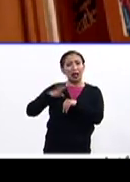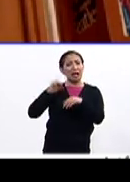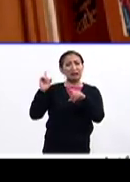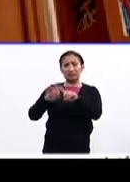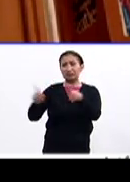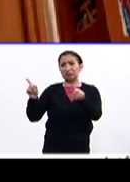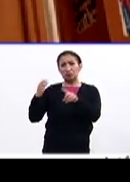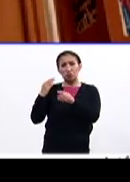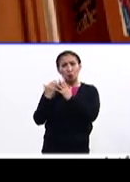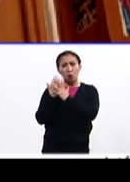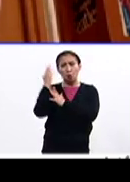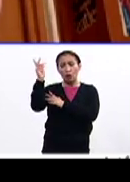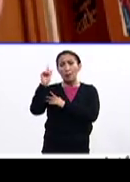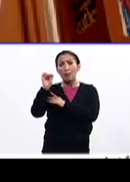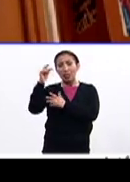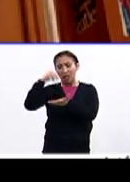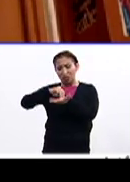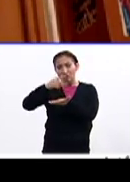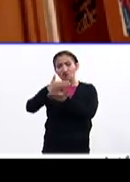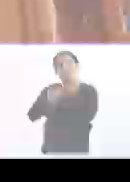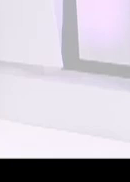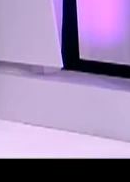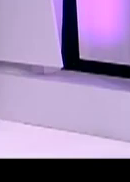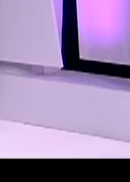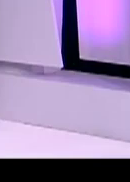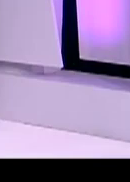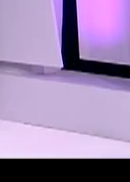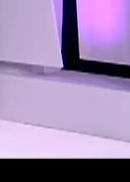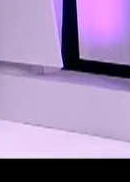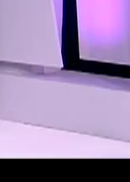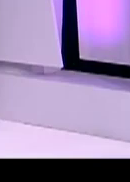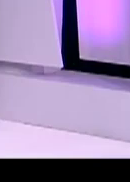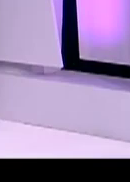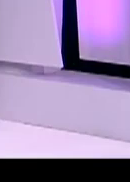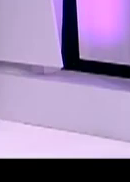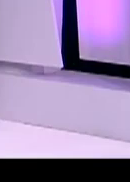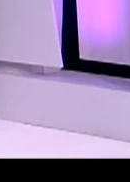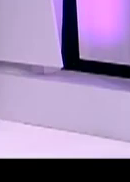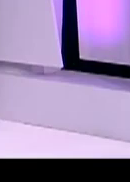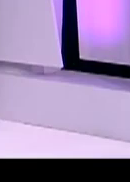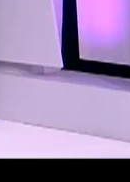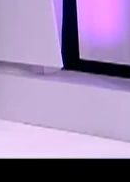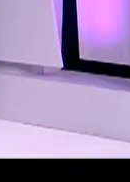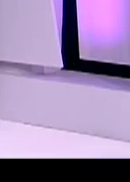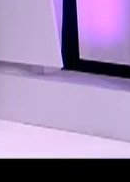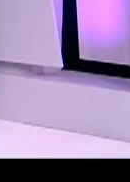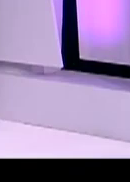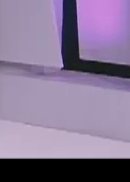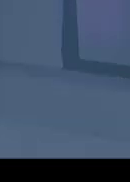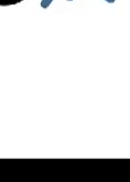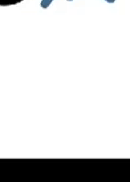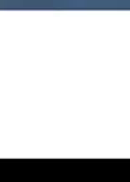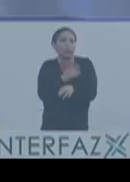actividad de patentes académicas. Después nos explicó la importancia de estas.